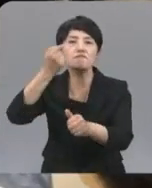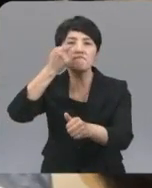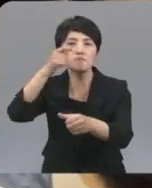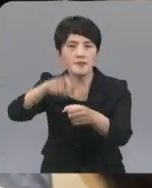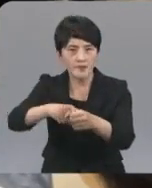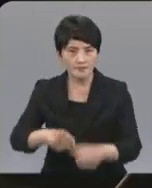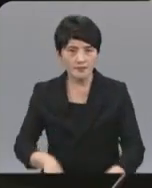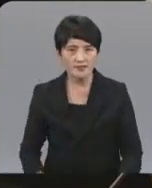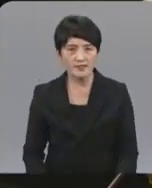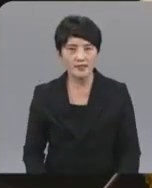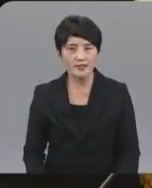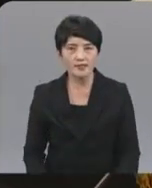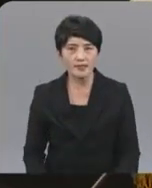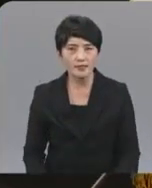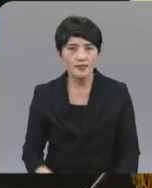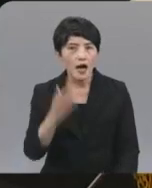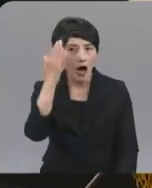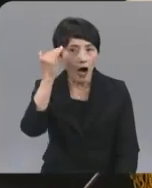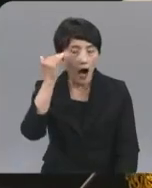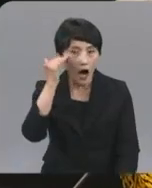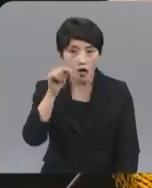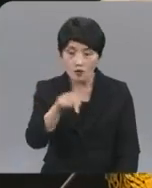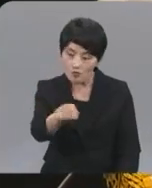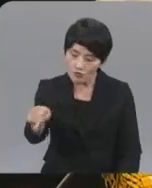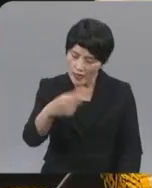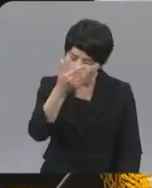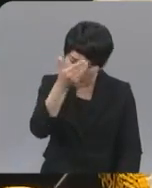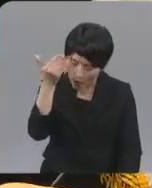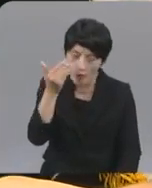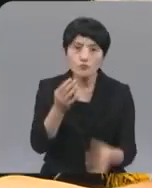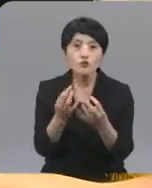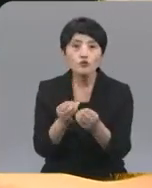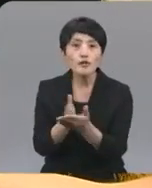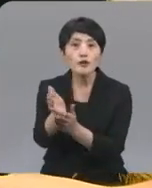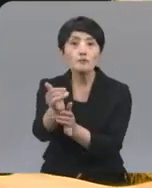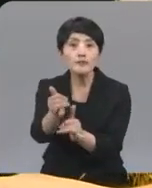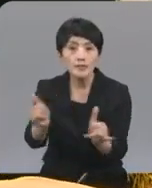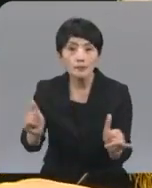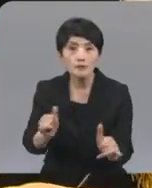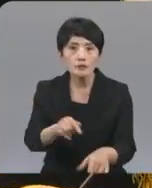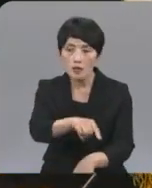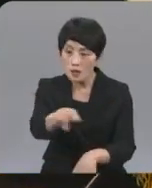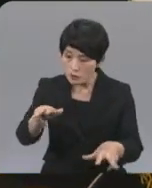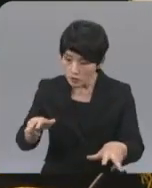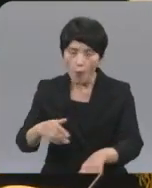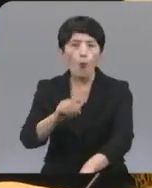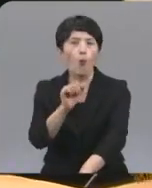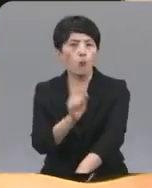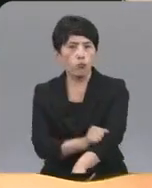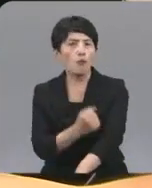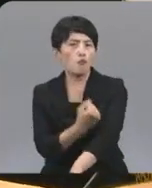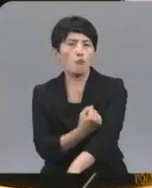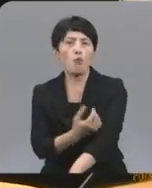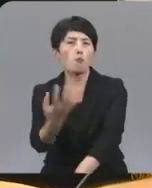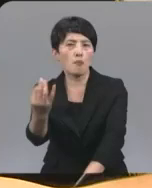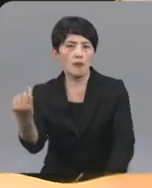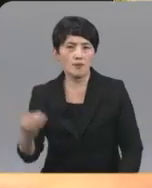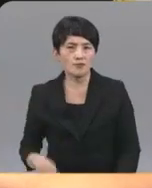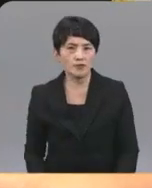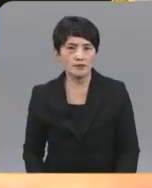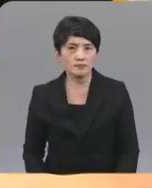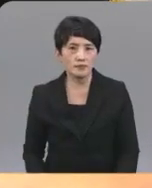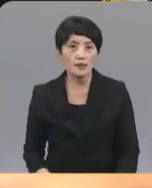investigación y el desarrollo de talentos a tal efecto han lanzado el programa de becas Hollow que sigue un esquema para ayudar a los jóvenes